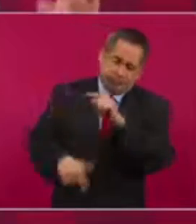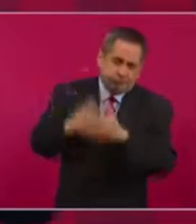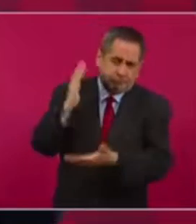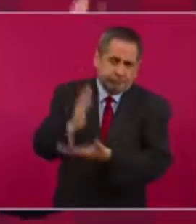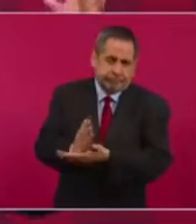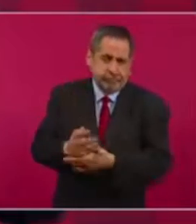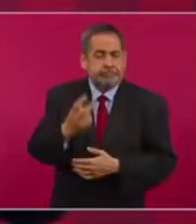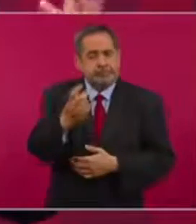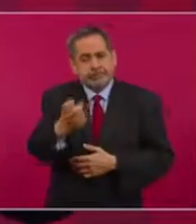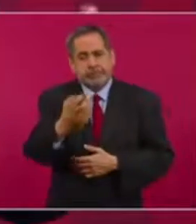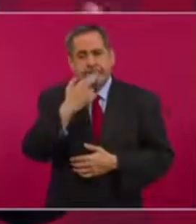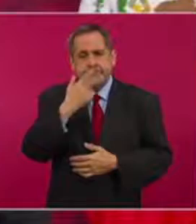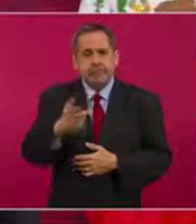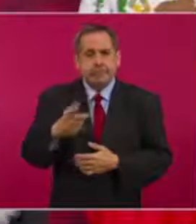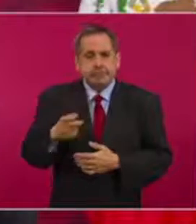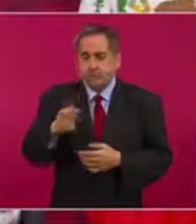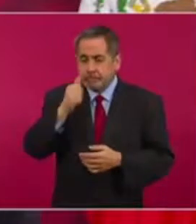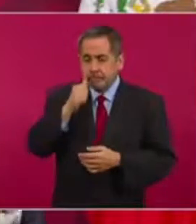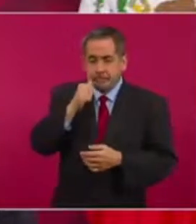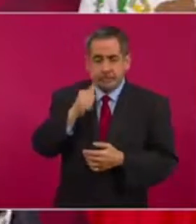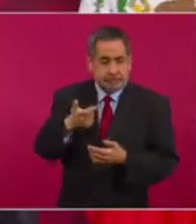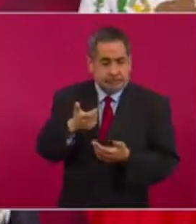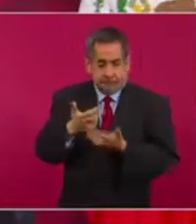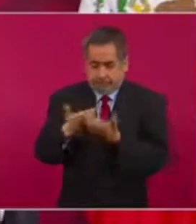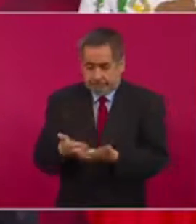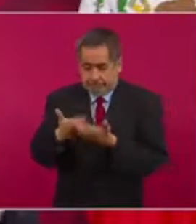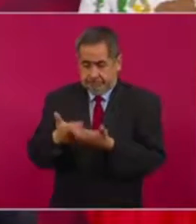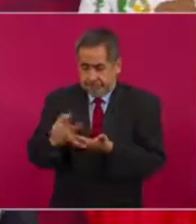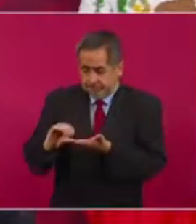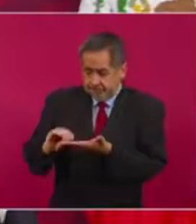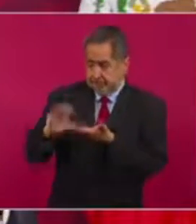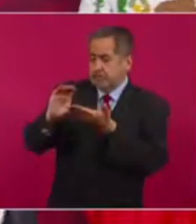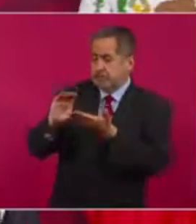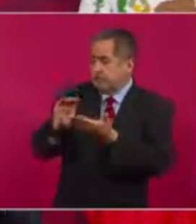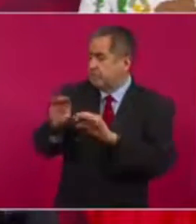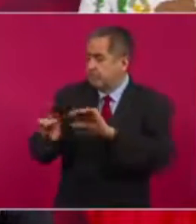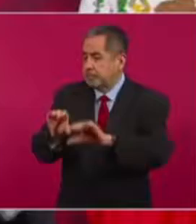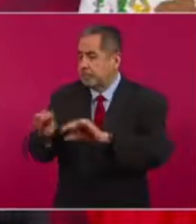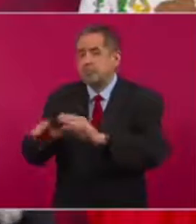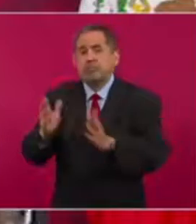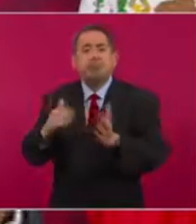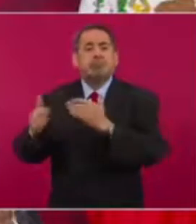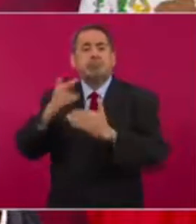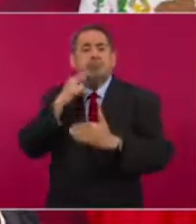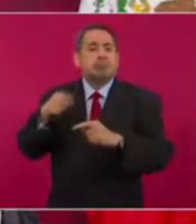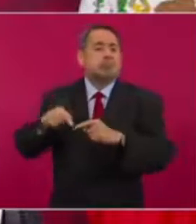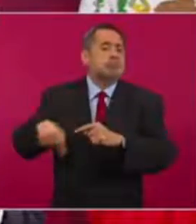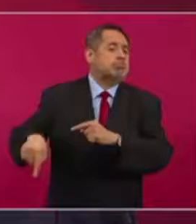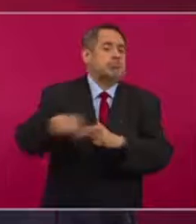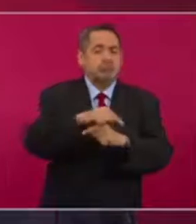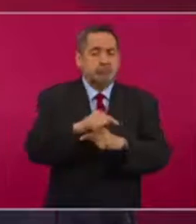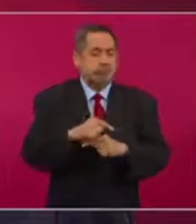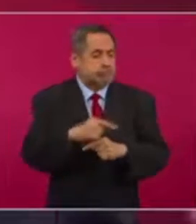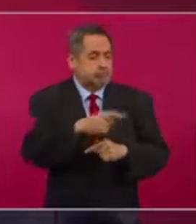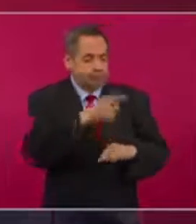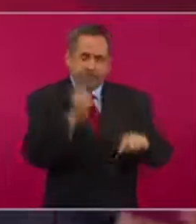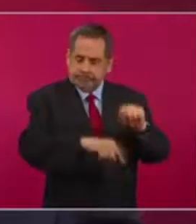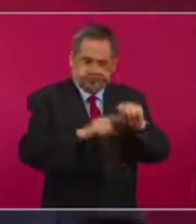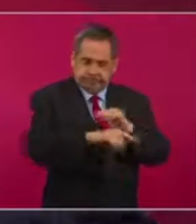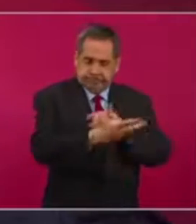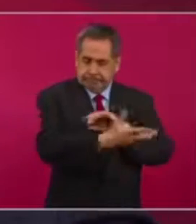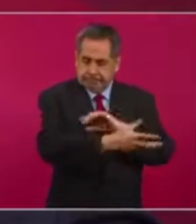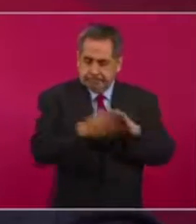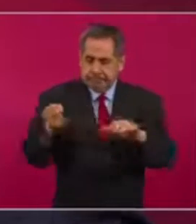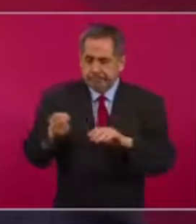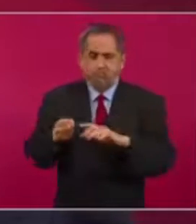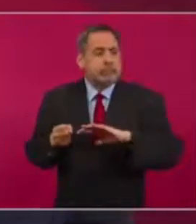porque es una fuente de financiamiento para el desarrollo, es liberar fondos que se van por el caño